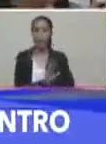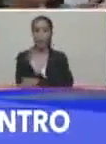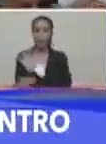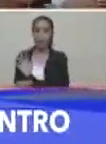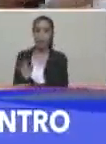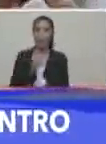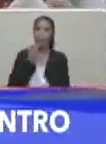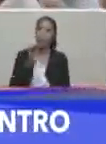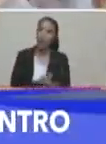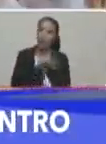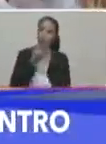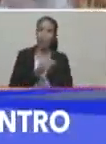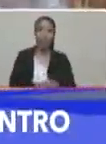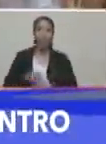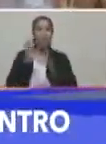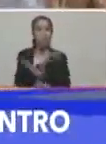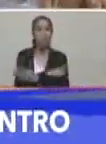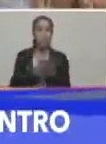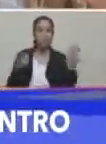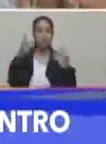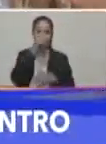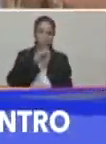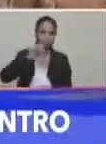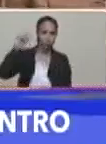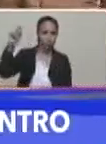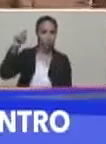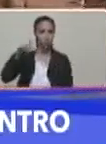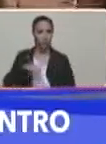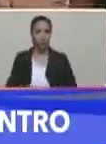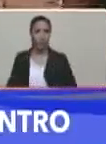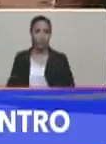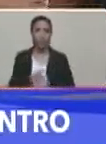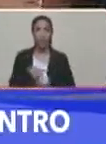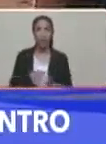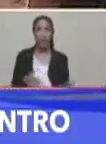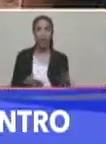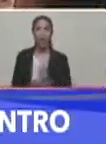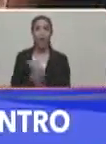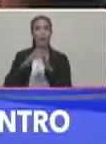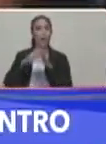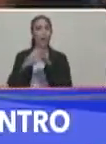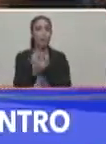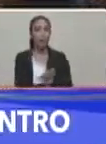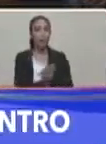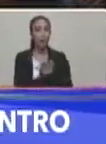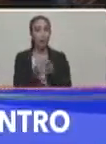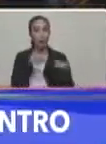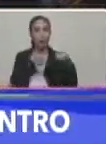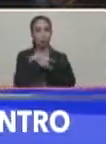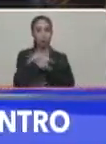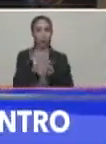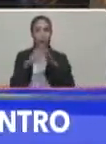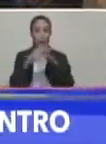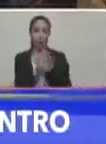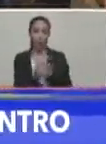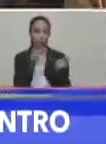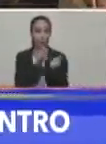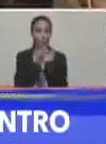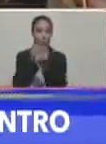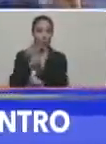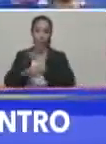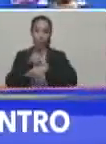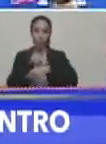tardes, 16 años bien cumplidos de esta niña feliz llamada Misión Barrio Adentro